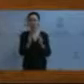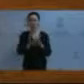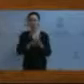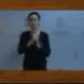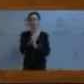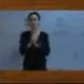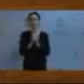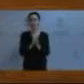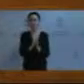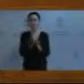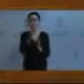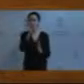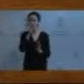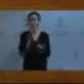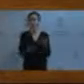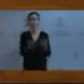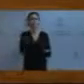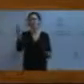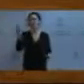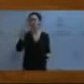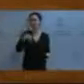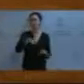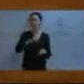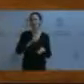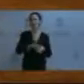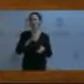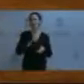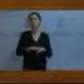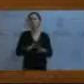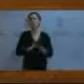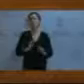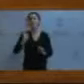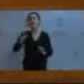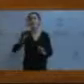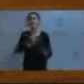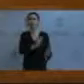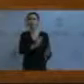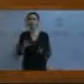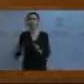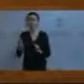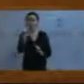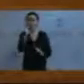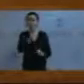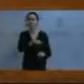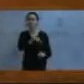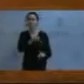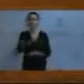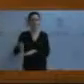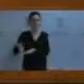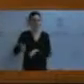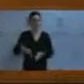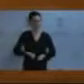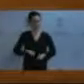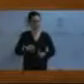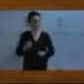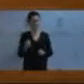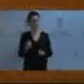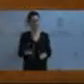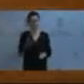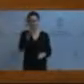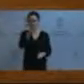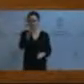personas injustamente tratadas por su país, no por España, porque España es quien las acoge. Y además de eso, se